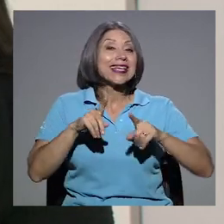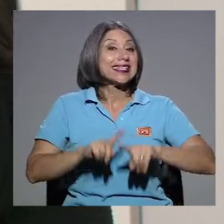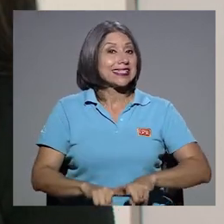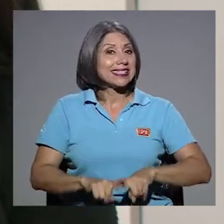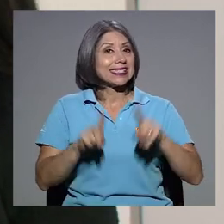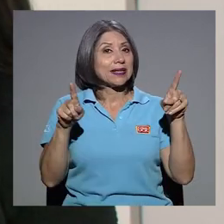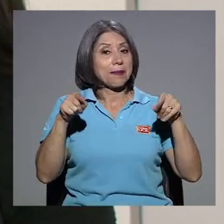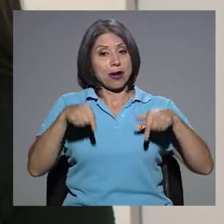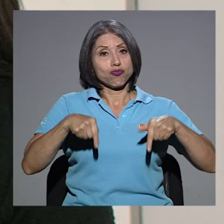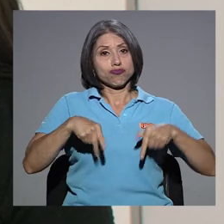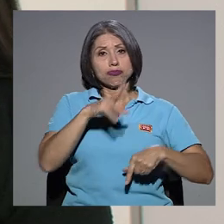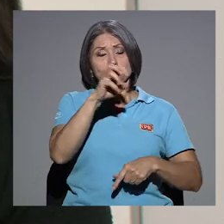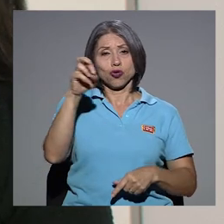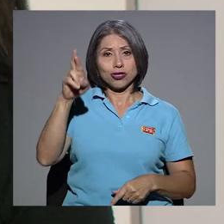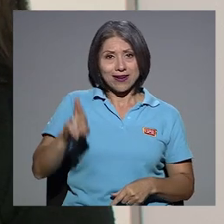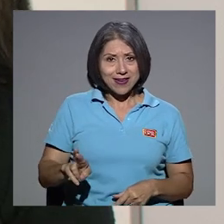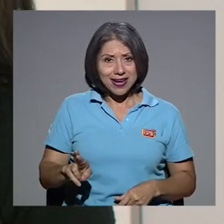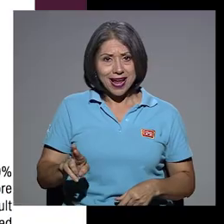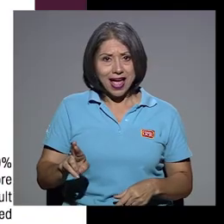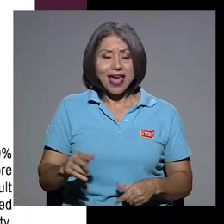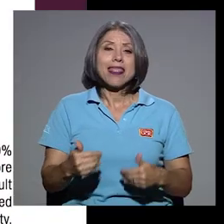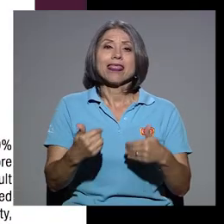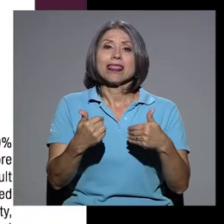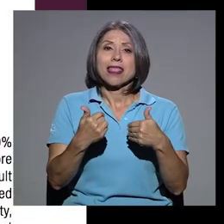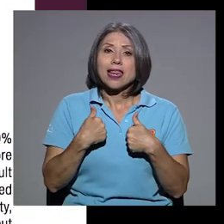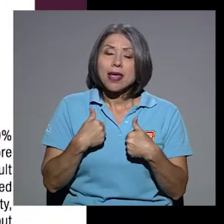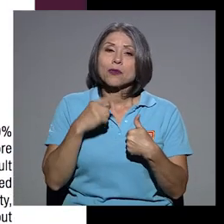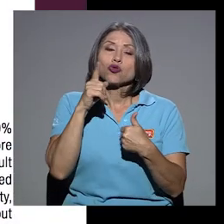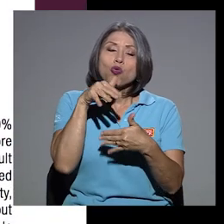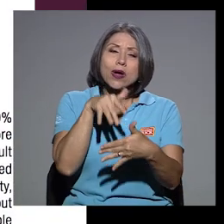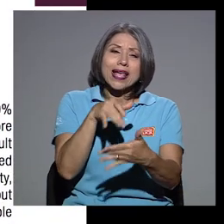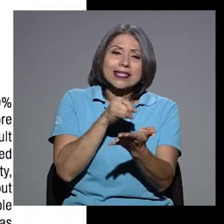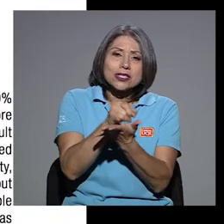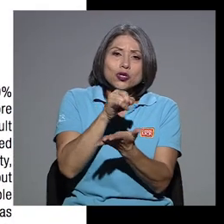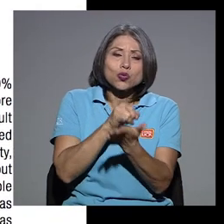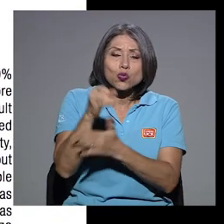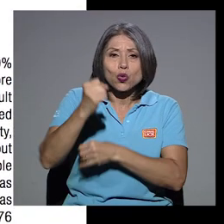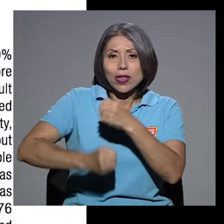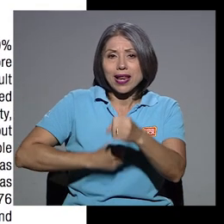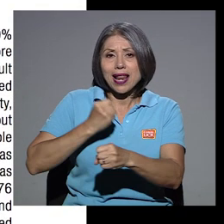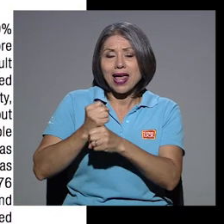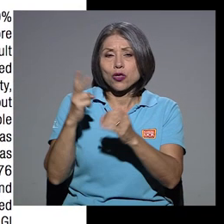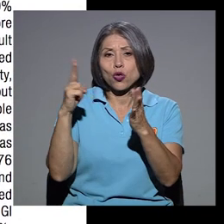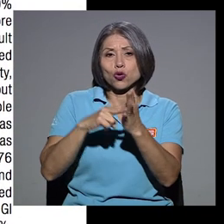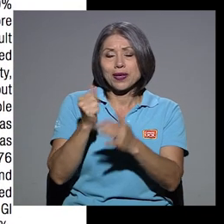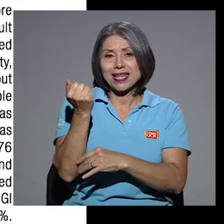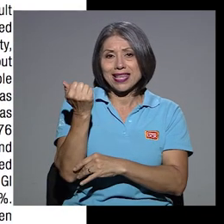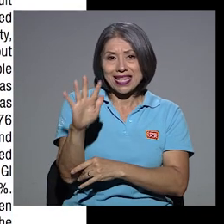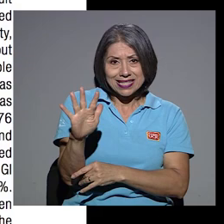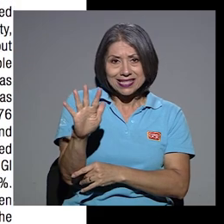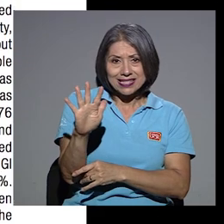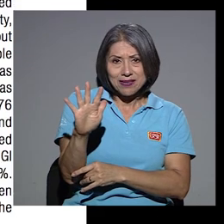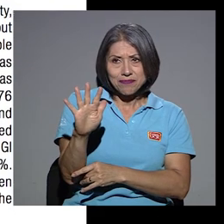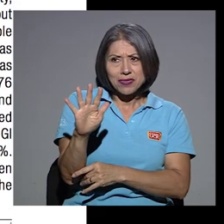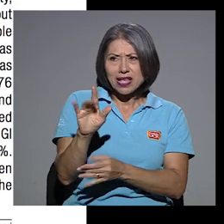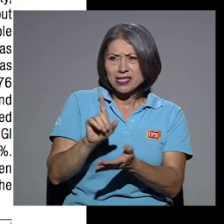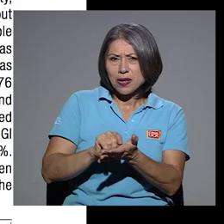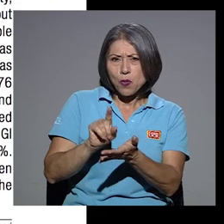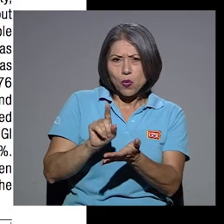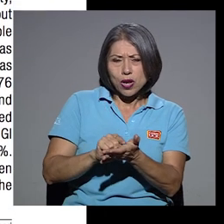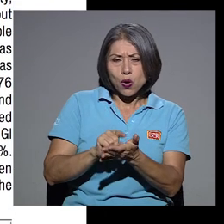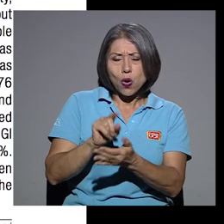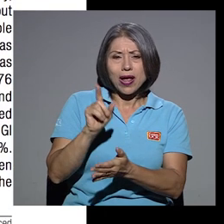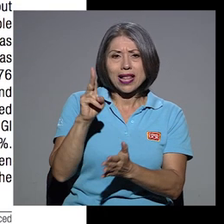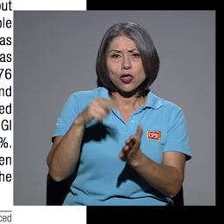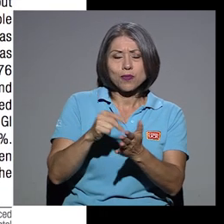embargo, en Costa Rica tenemos un estudio que se realizó en el 2015, se publicó en el